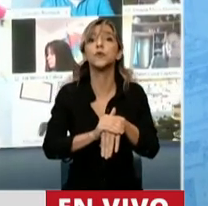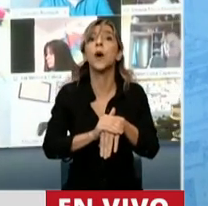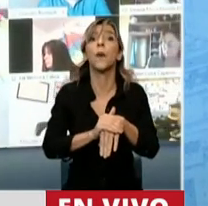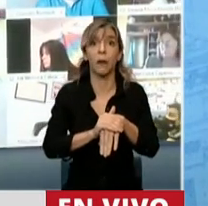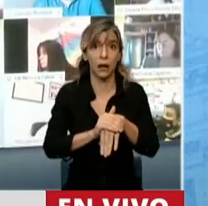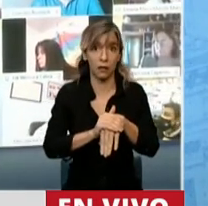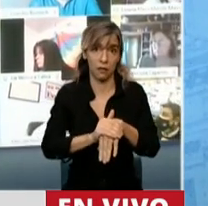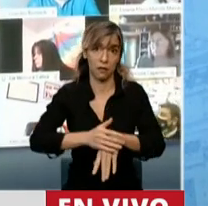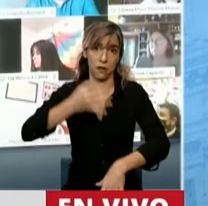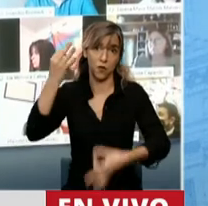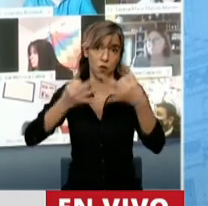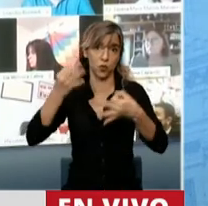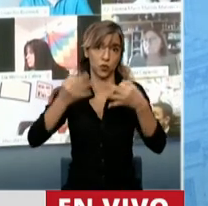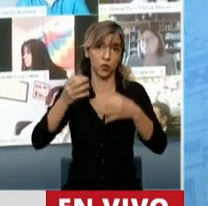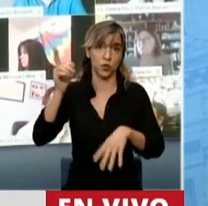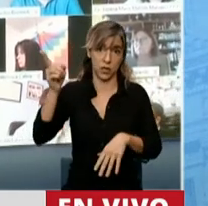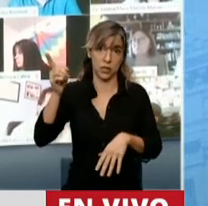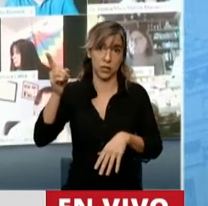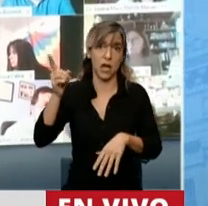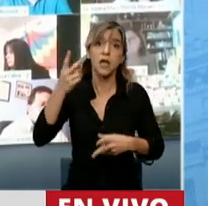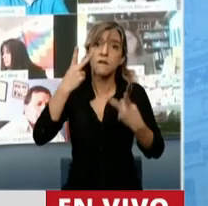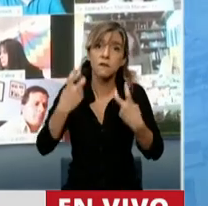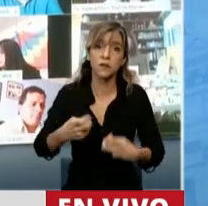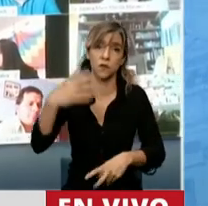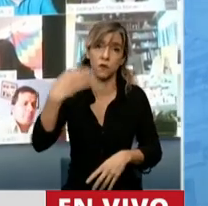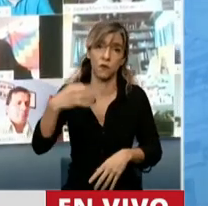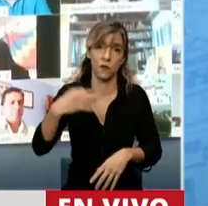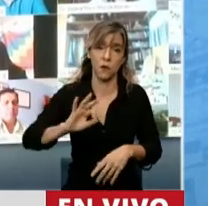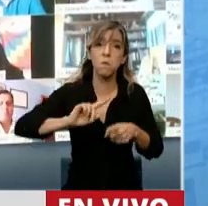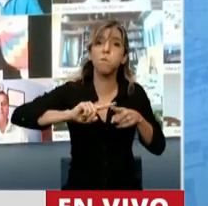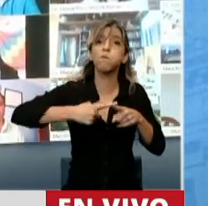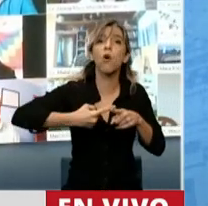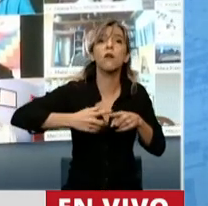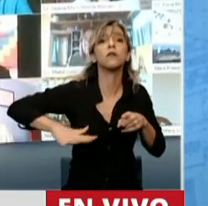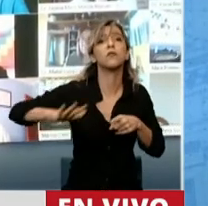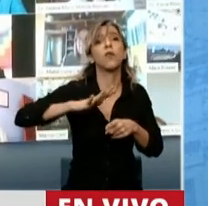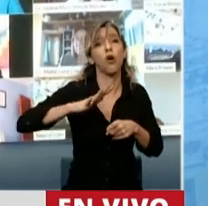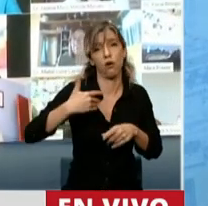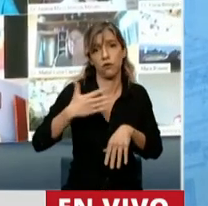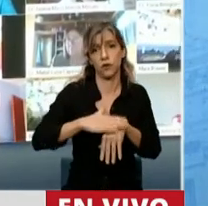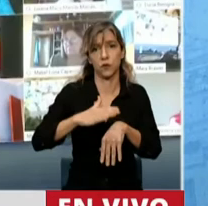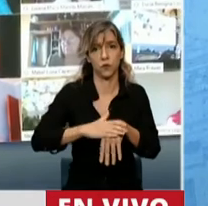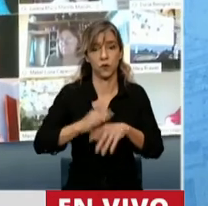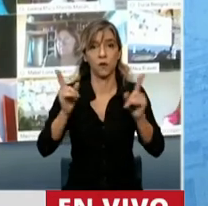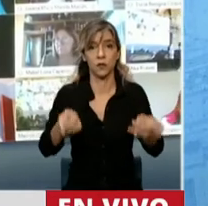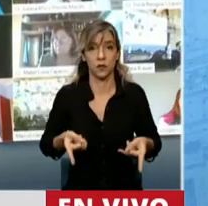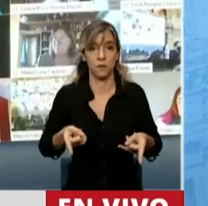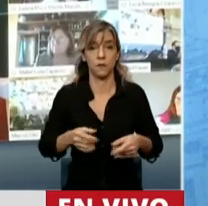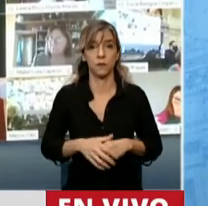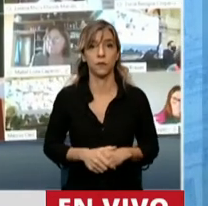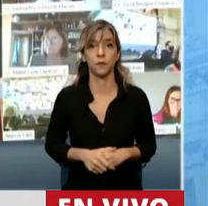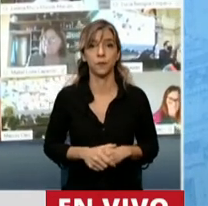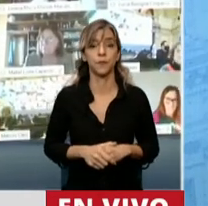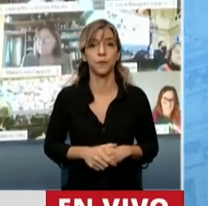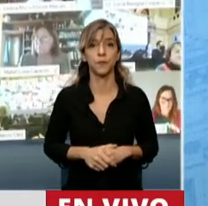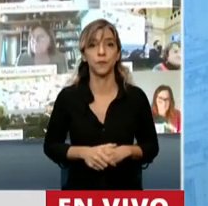investigaciones judiciales, sino estrictamente de la política. Y quiero decir, para finalizar, que me niego